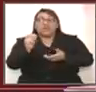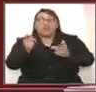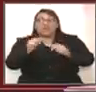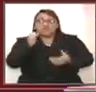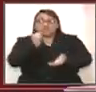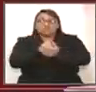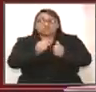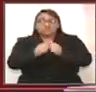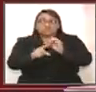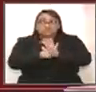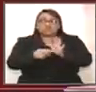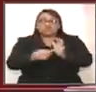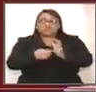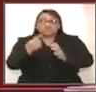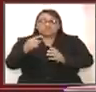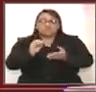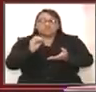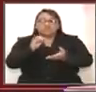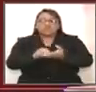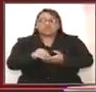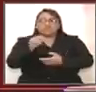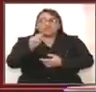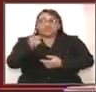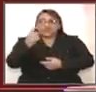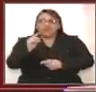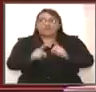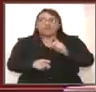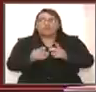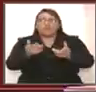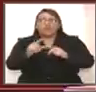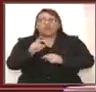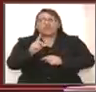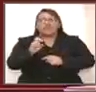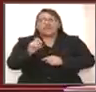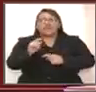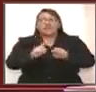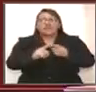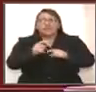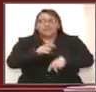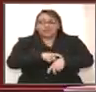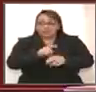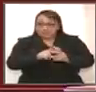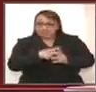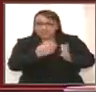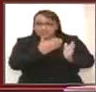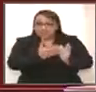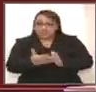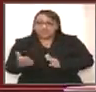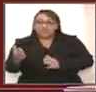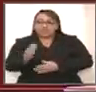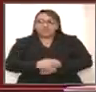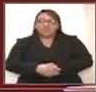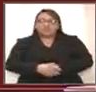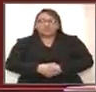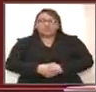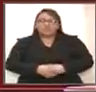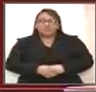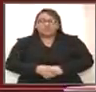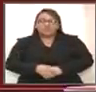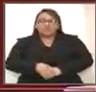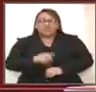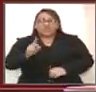establecen dichas leyes solo se aplicará para los que cometan delitos desde su vigencia, rigiendo ultraactivamente y